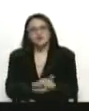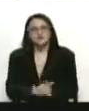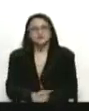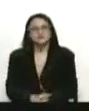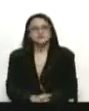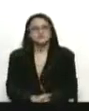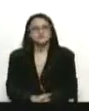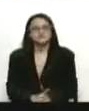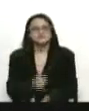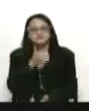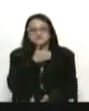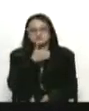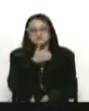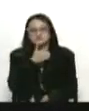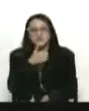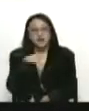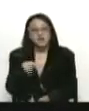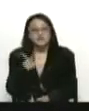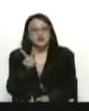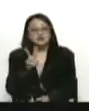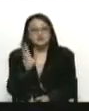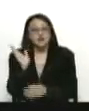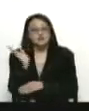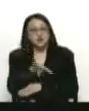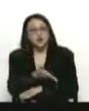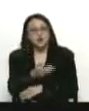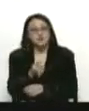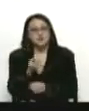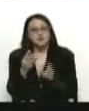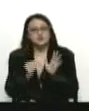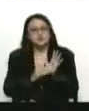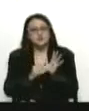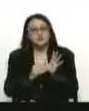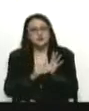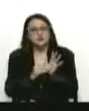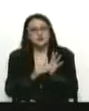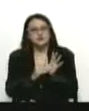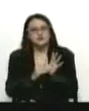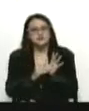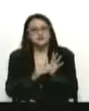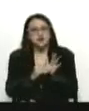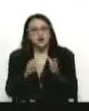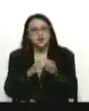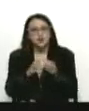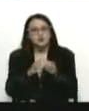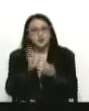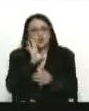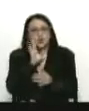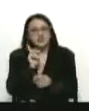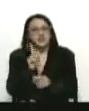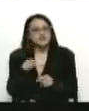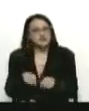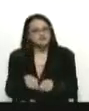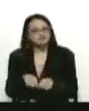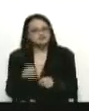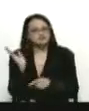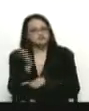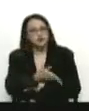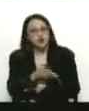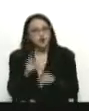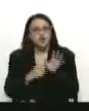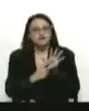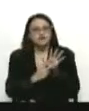la intolerancia se imponga. Aquí en Venezuela los derrotamos varias veces. Al fascismo hay que derrotarlo con la verdad,